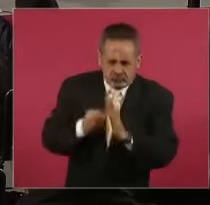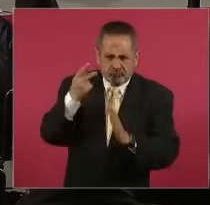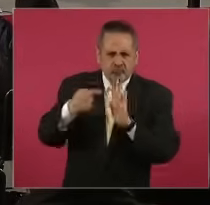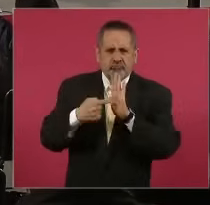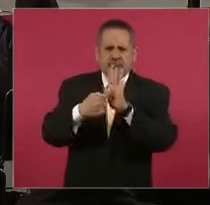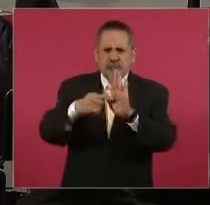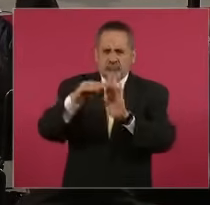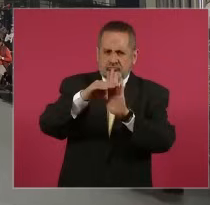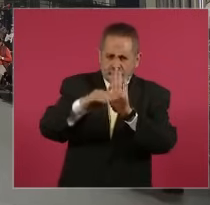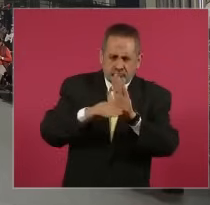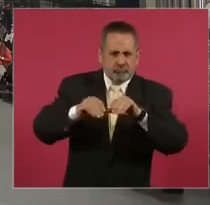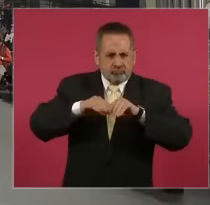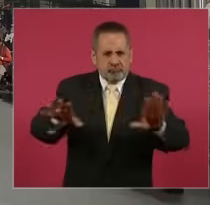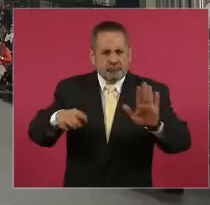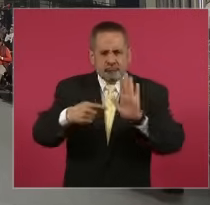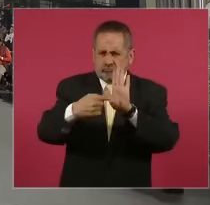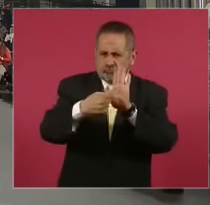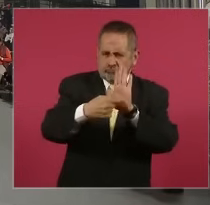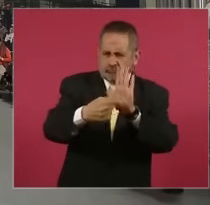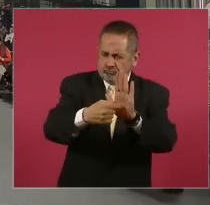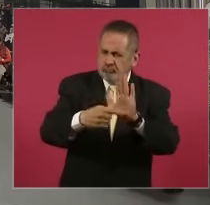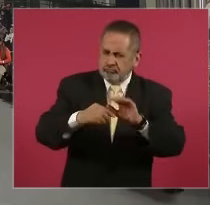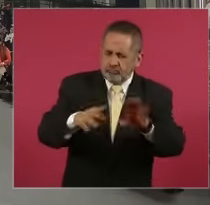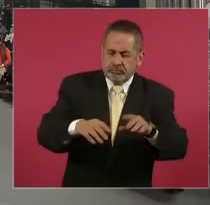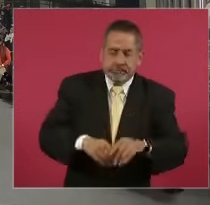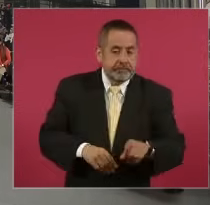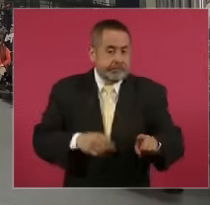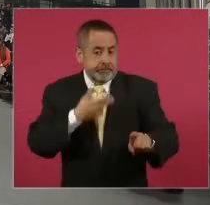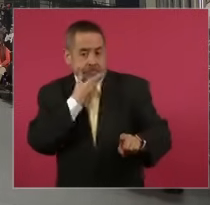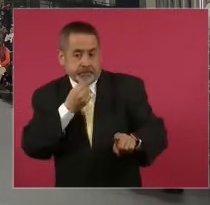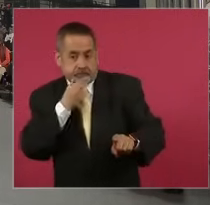ser periódico. Porque, por ejemplo, esos